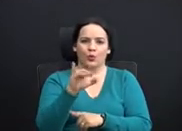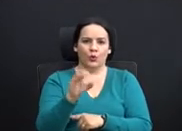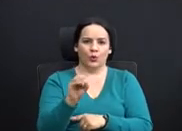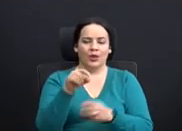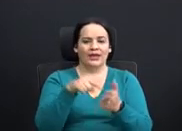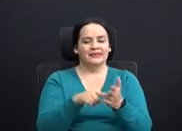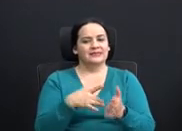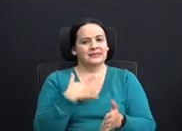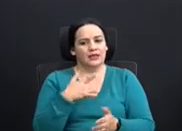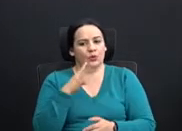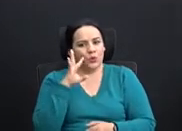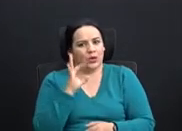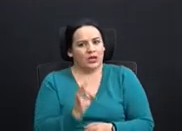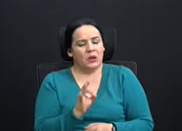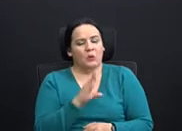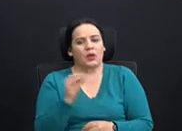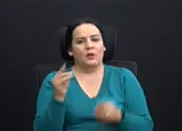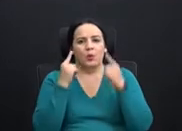hemos logrado avanzar